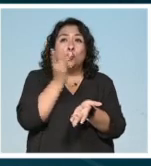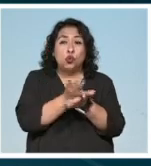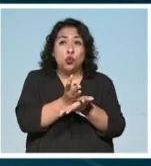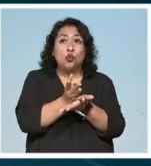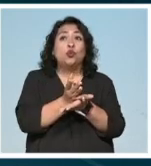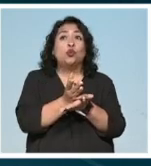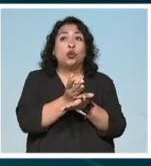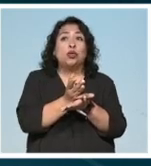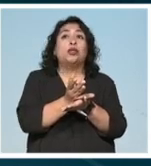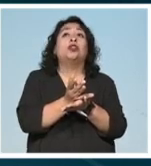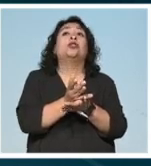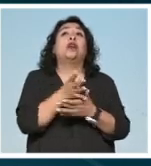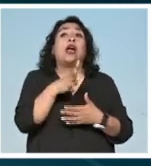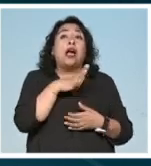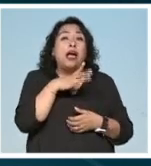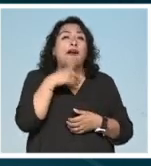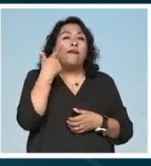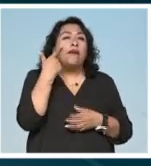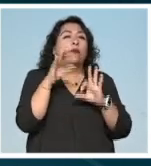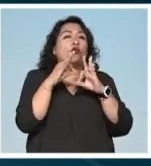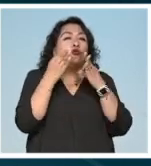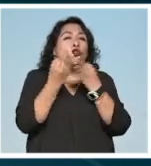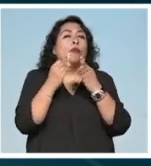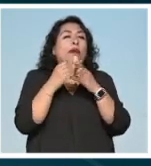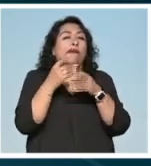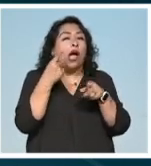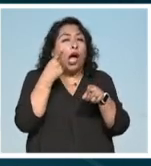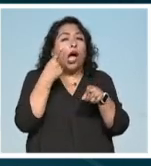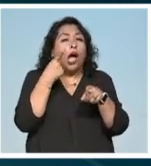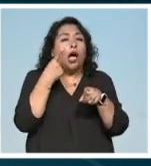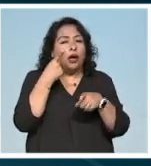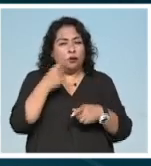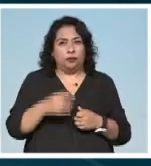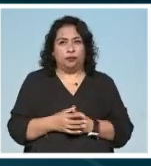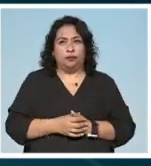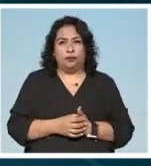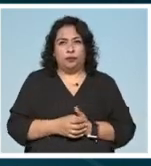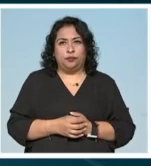que recurren a una forma de presencia.